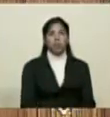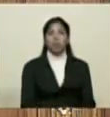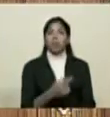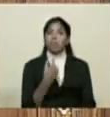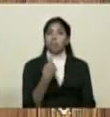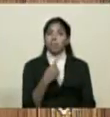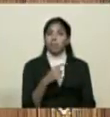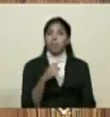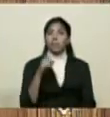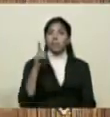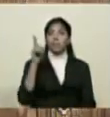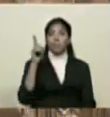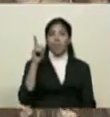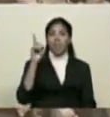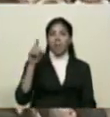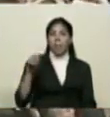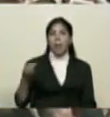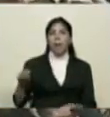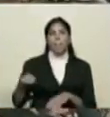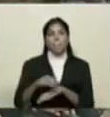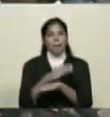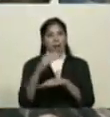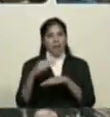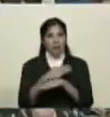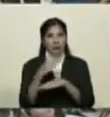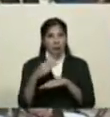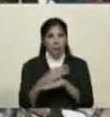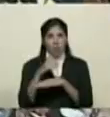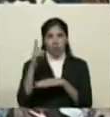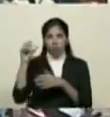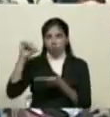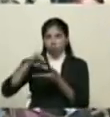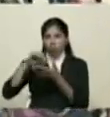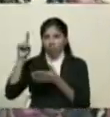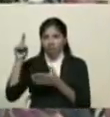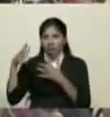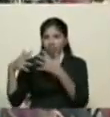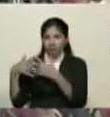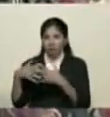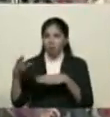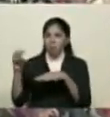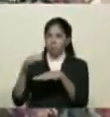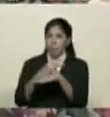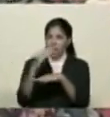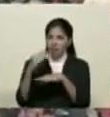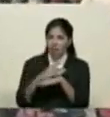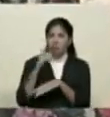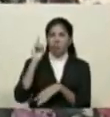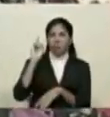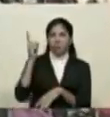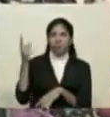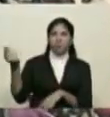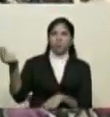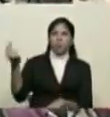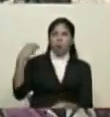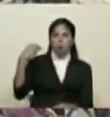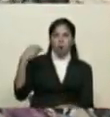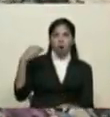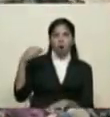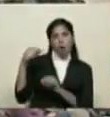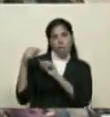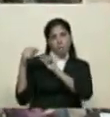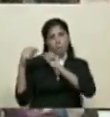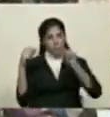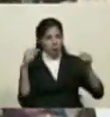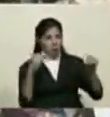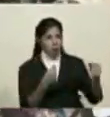también en Miami, estamos viendo en Miami amenaza. Uno se entera de todo. Esos empresarios que están moviendo contra mí amenazas